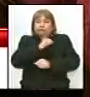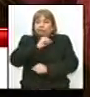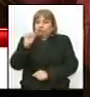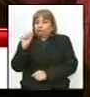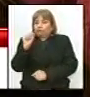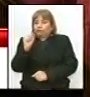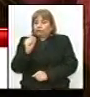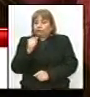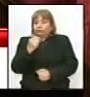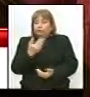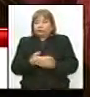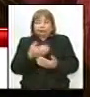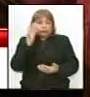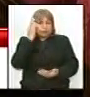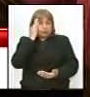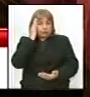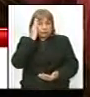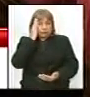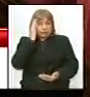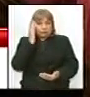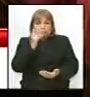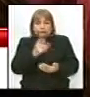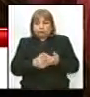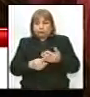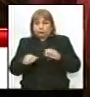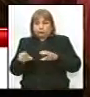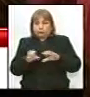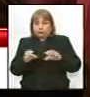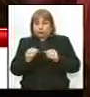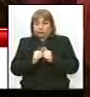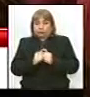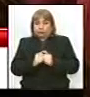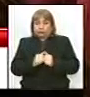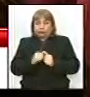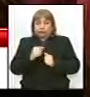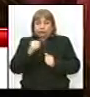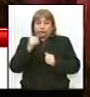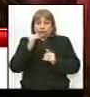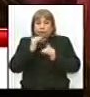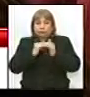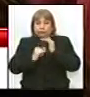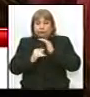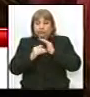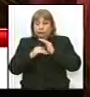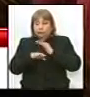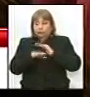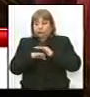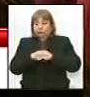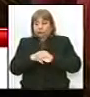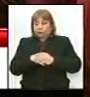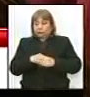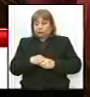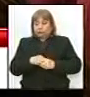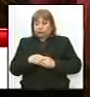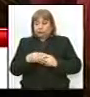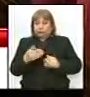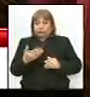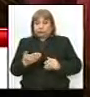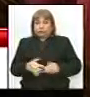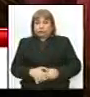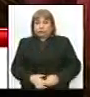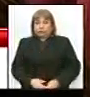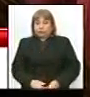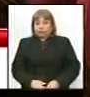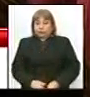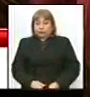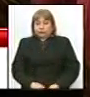informe que el país sepa hay una denuncia hecha por infracción a la constitución hay una denuncia hecha por